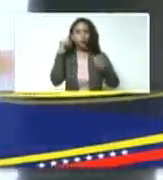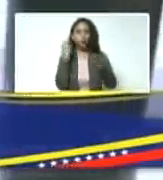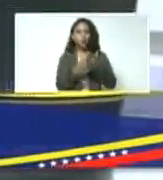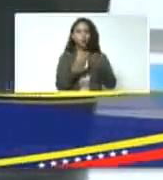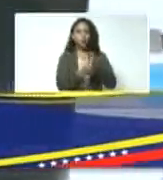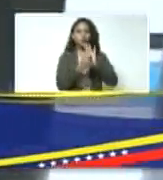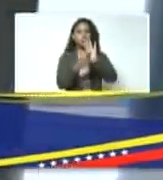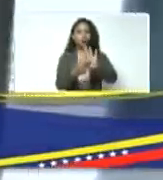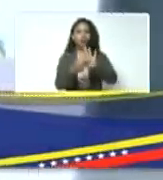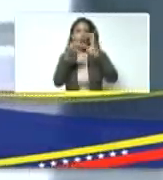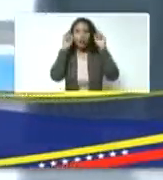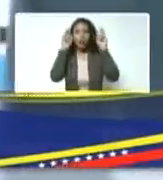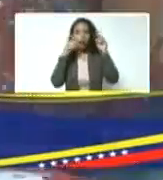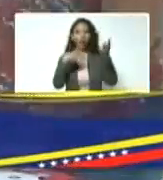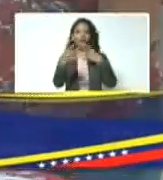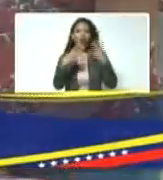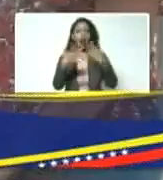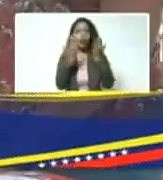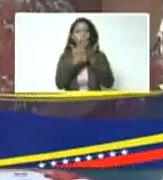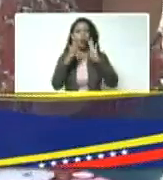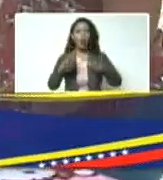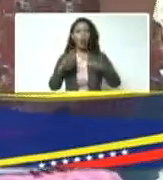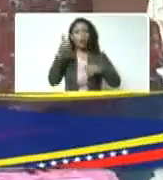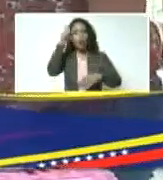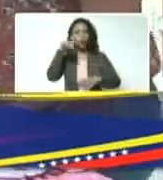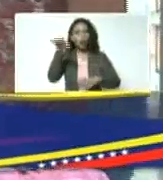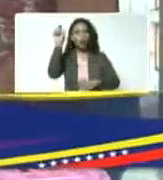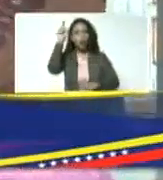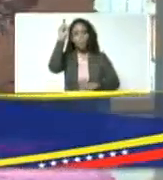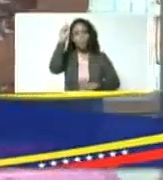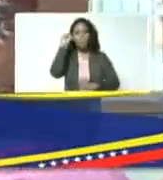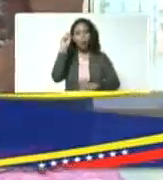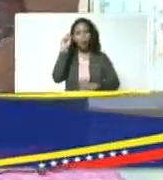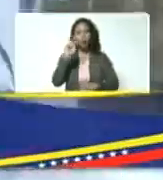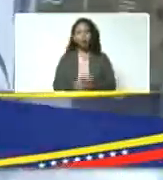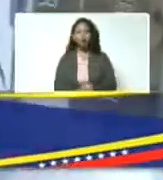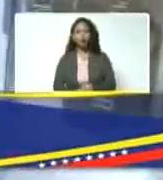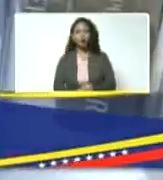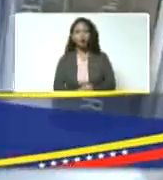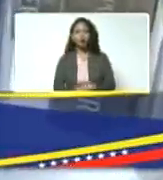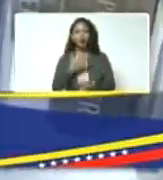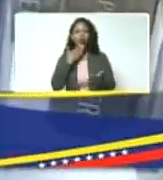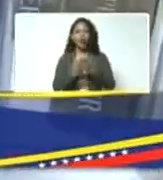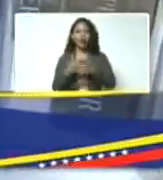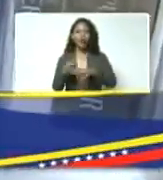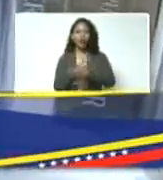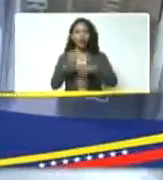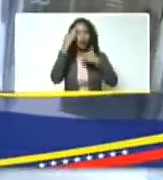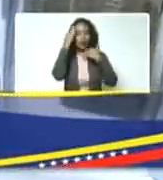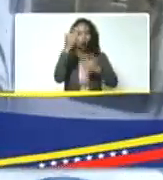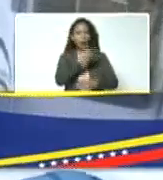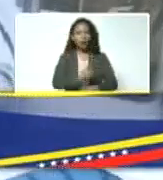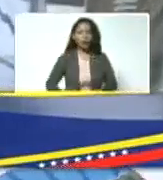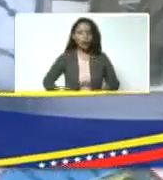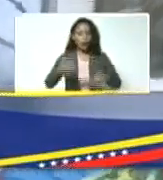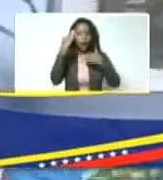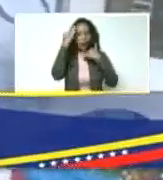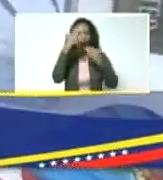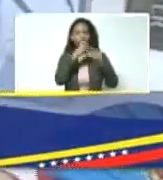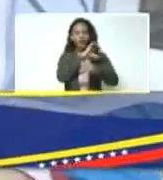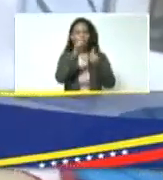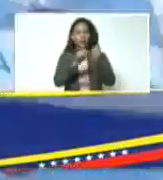hay aquí en el marco de la feria escolar desde la ciudad de Punto Fijo. Muchísimas gracias, gobernador. Saludos, presidente. Saludos, vicepresidenta, a